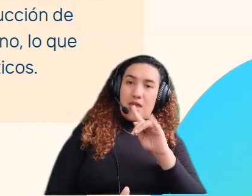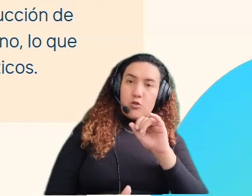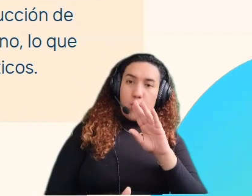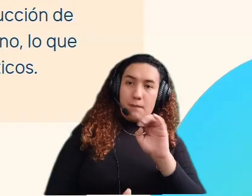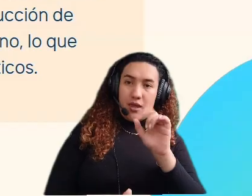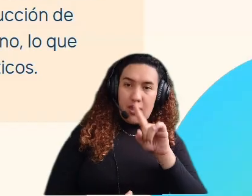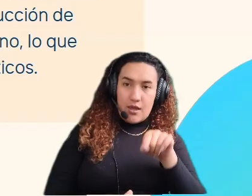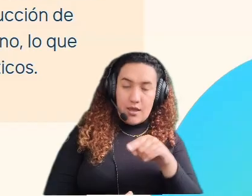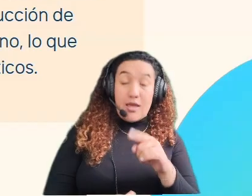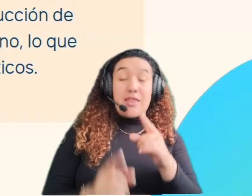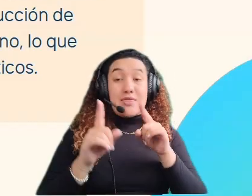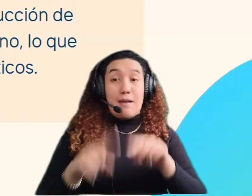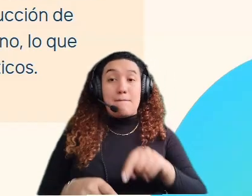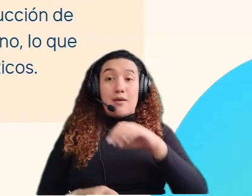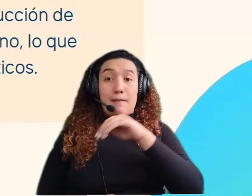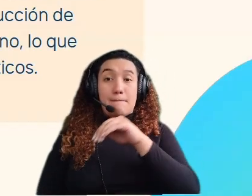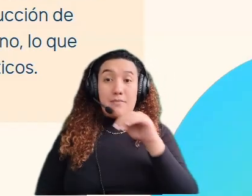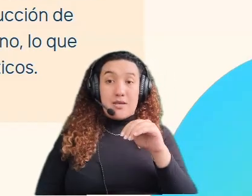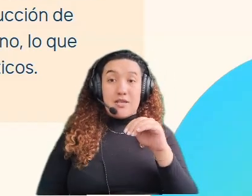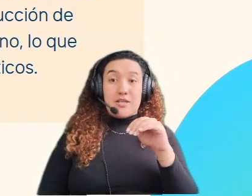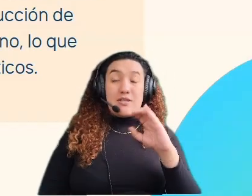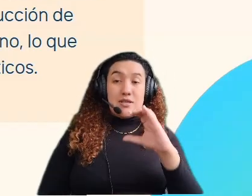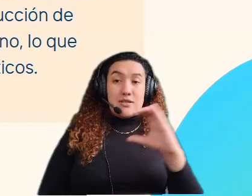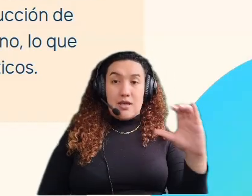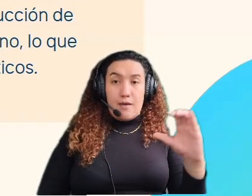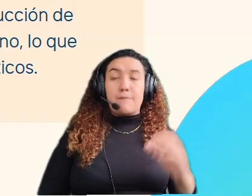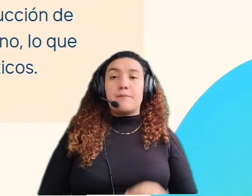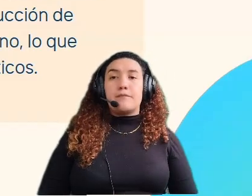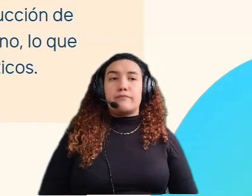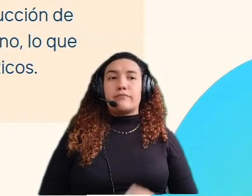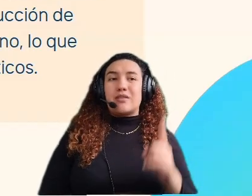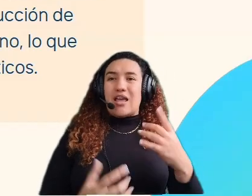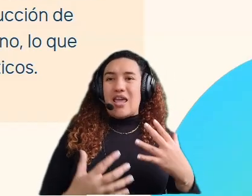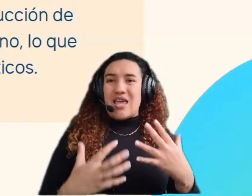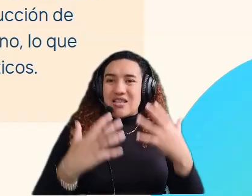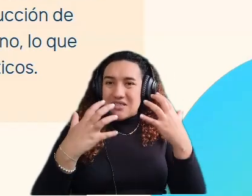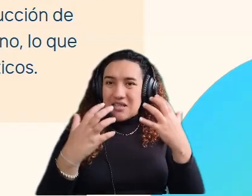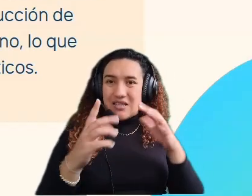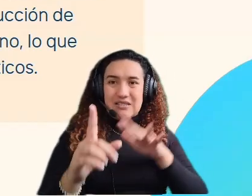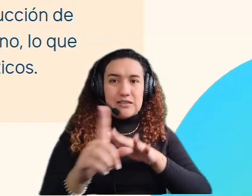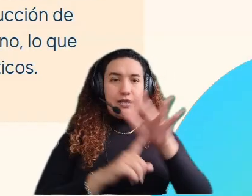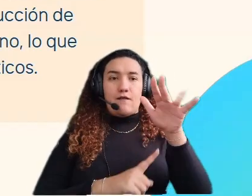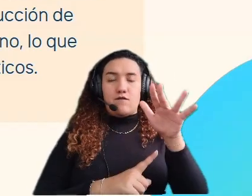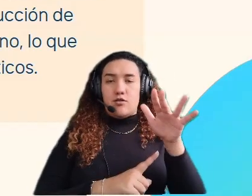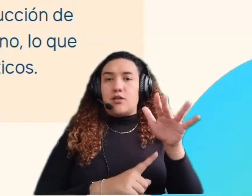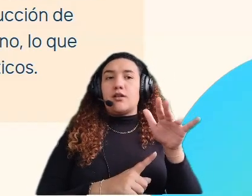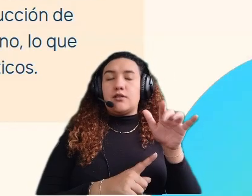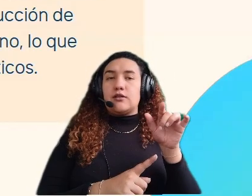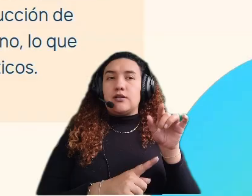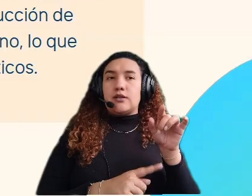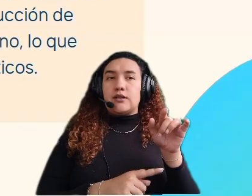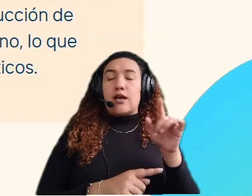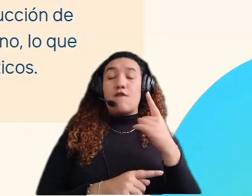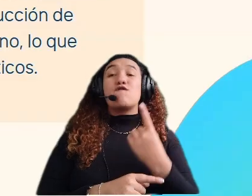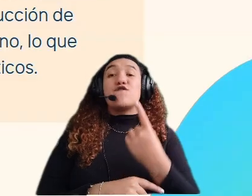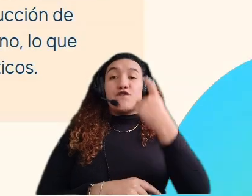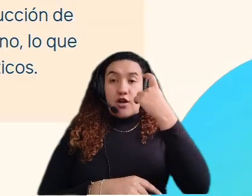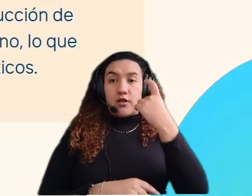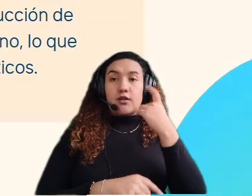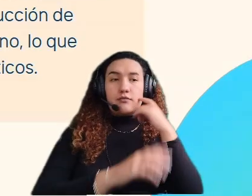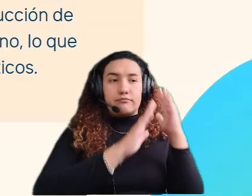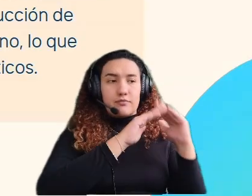las diatomeas. También que el MSC o en bajo estrés se detectó que una falta de